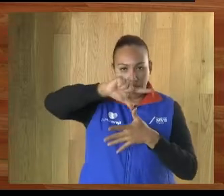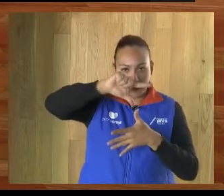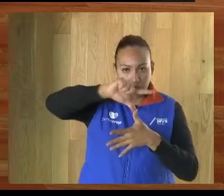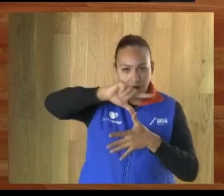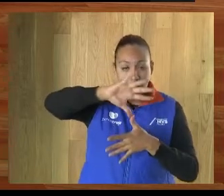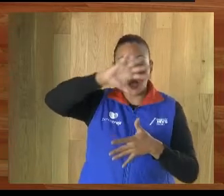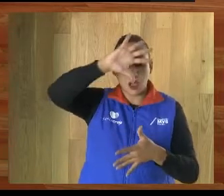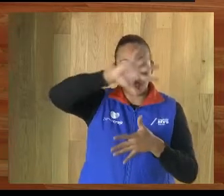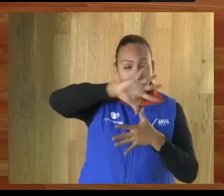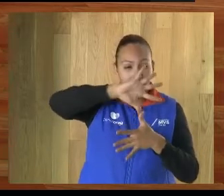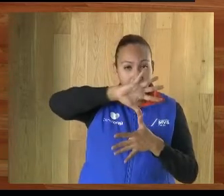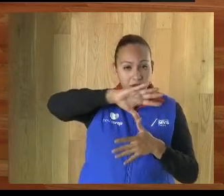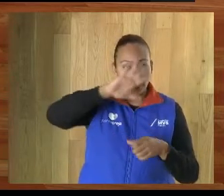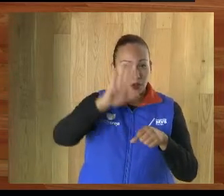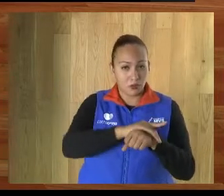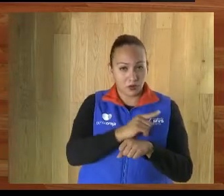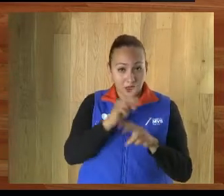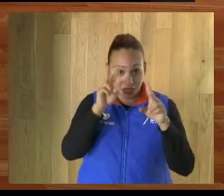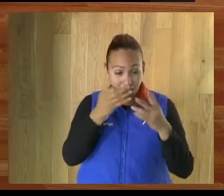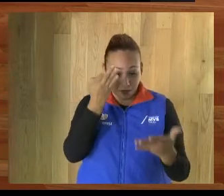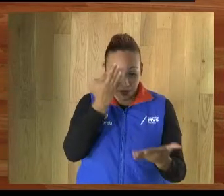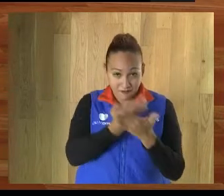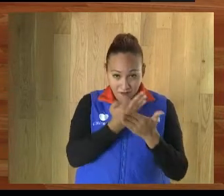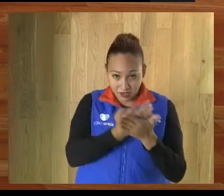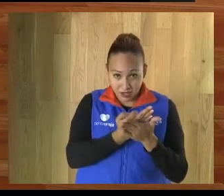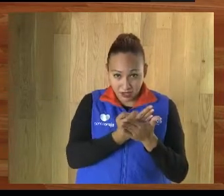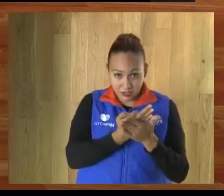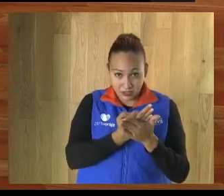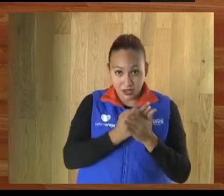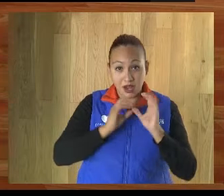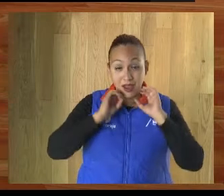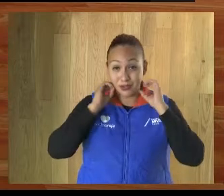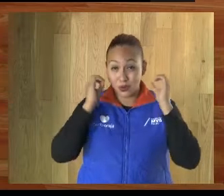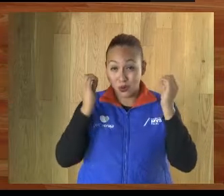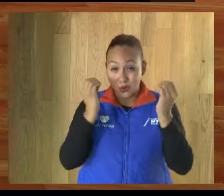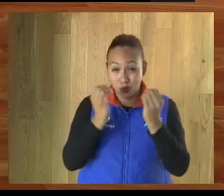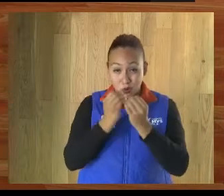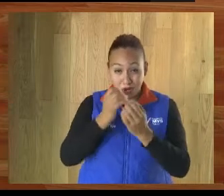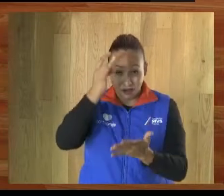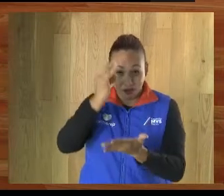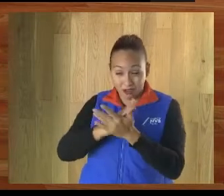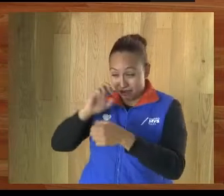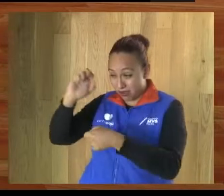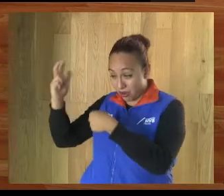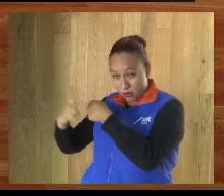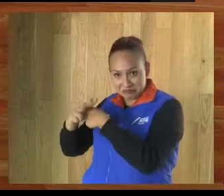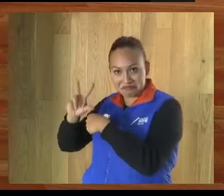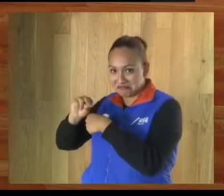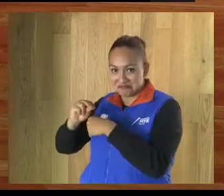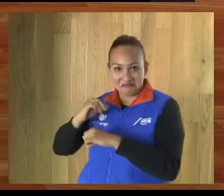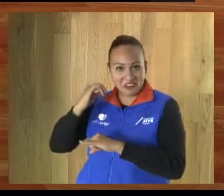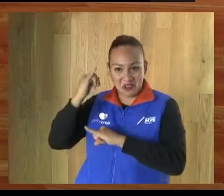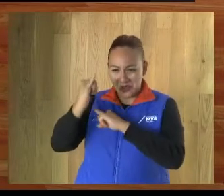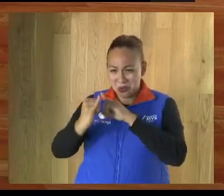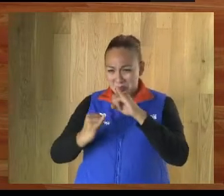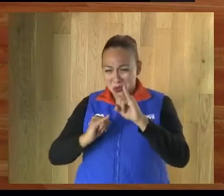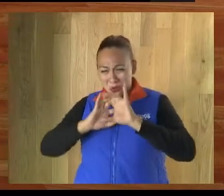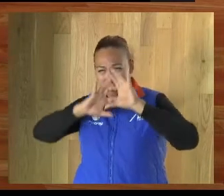muchísimo todo el tema de las finanzas y porque las organizaciones son globales, ¿no? Entonces están presentes en América, en Europa, en